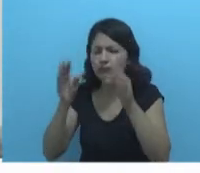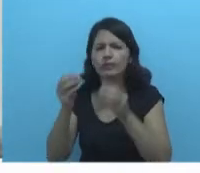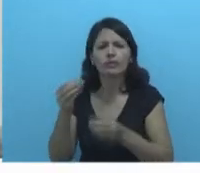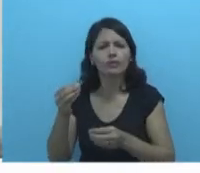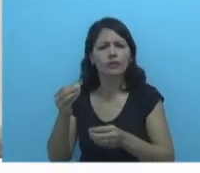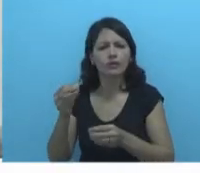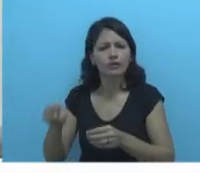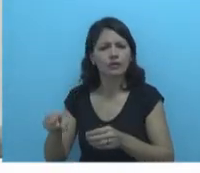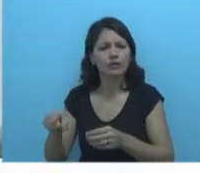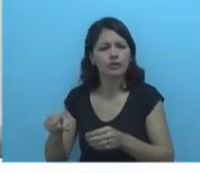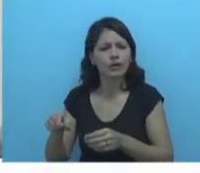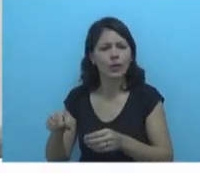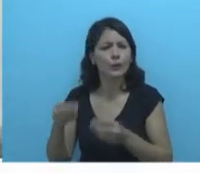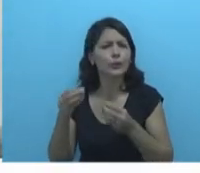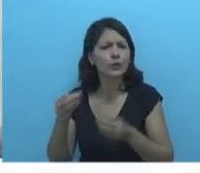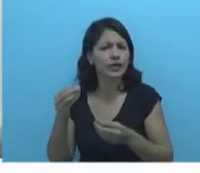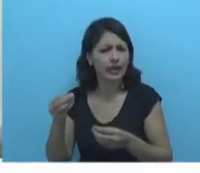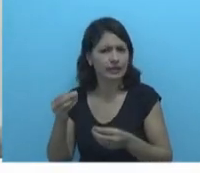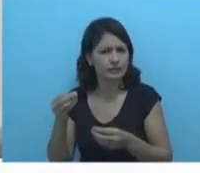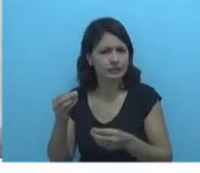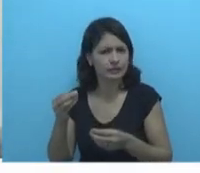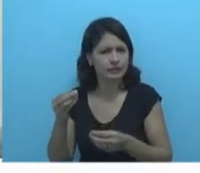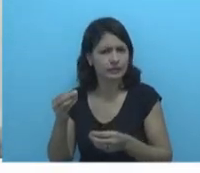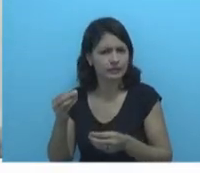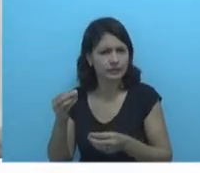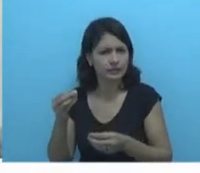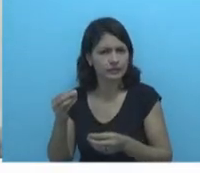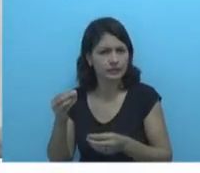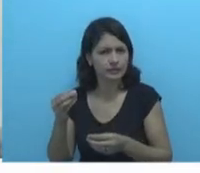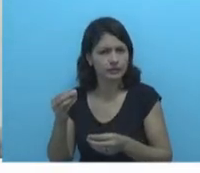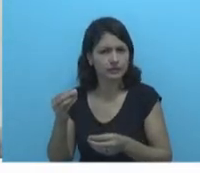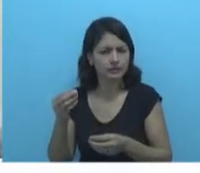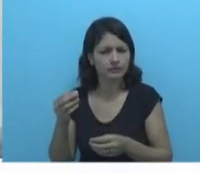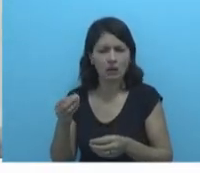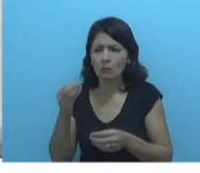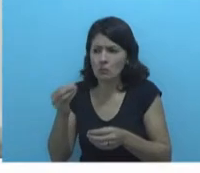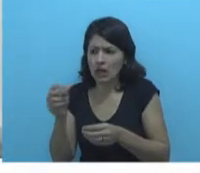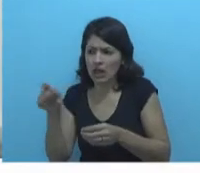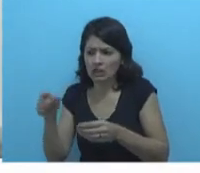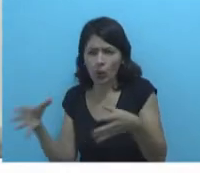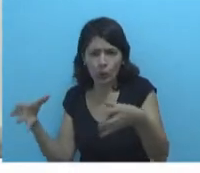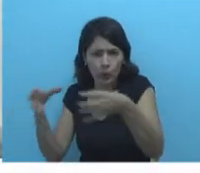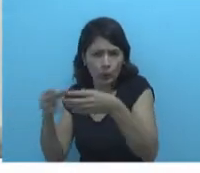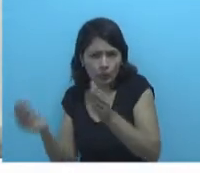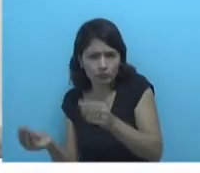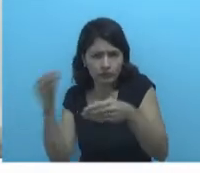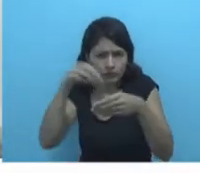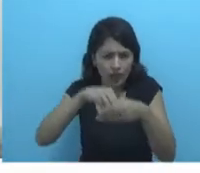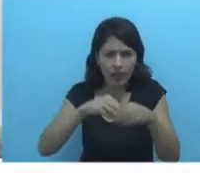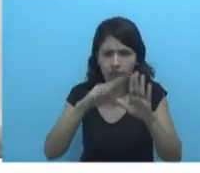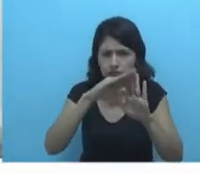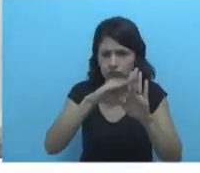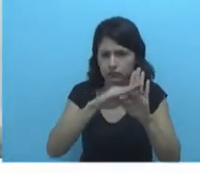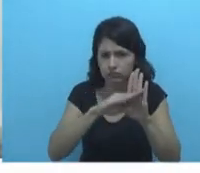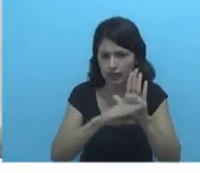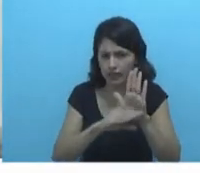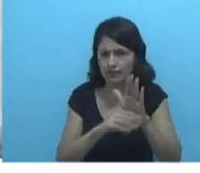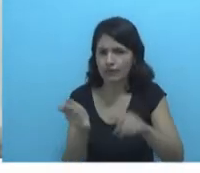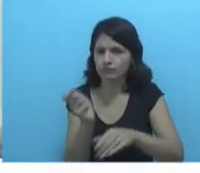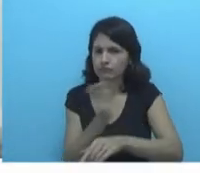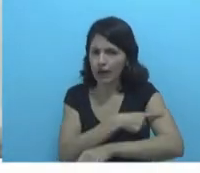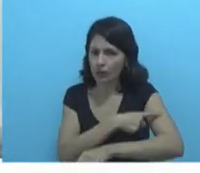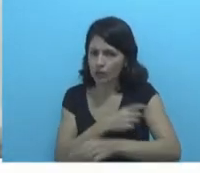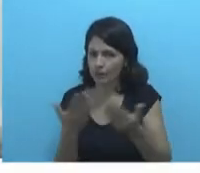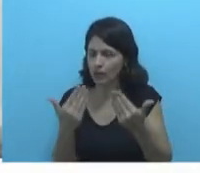hincapié en el por qué estamos solicitando la incorporación de estas personas en la